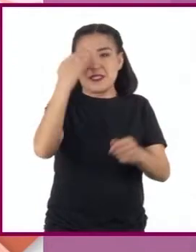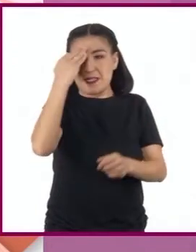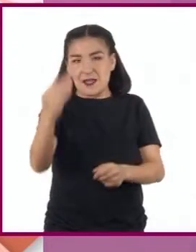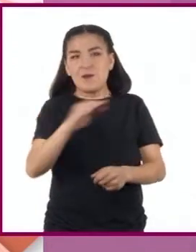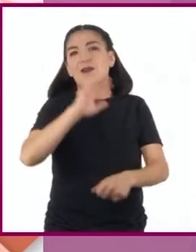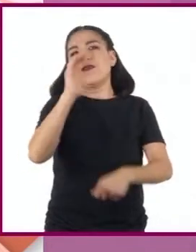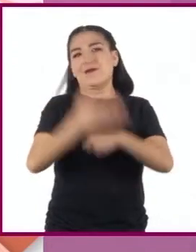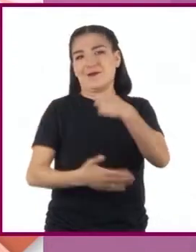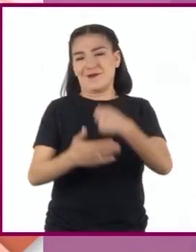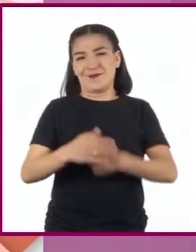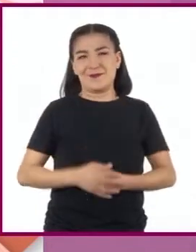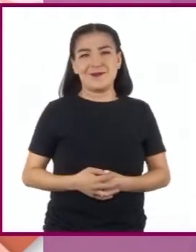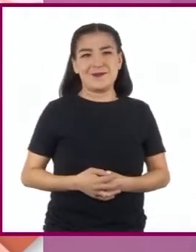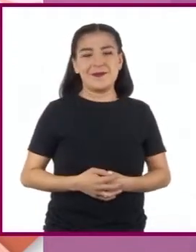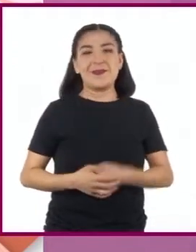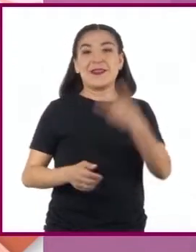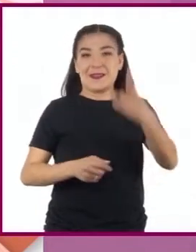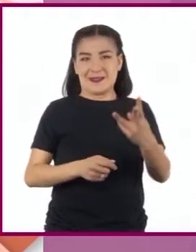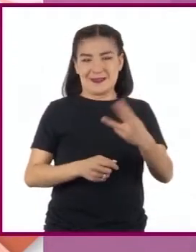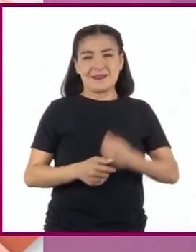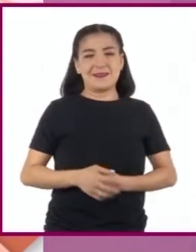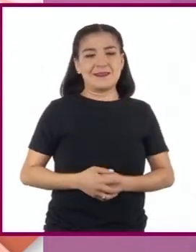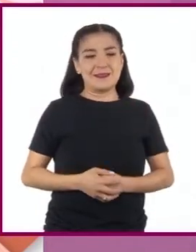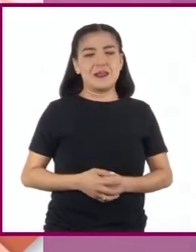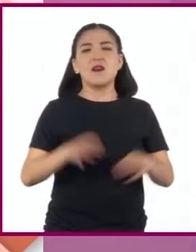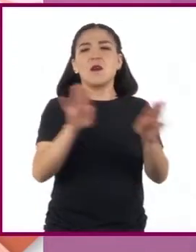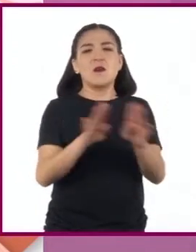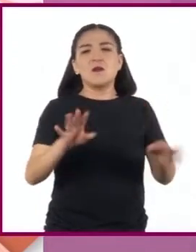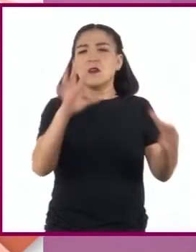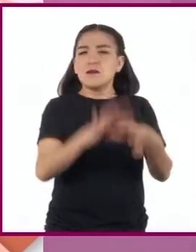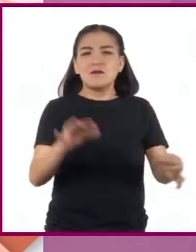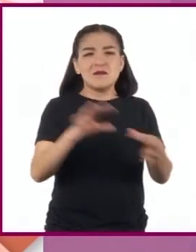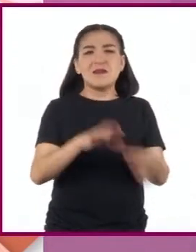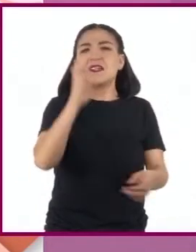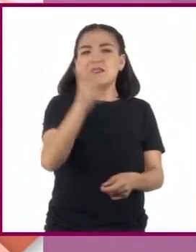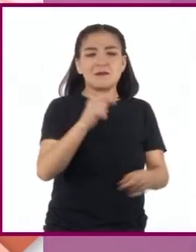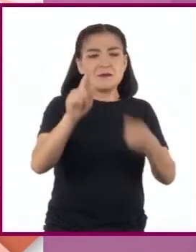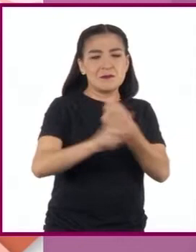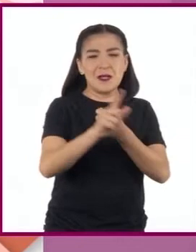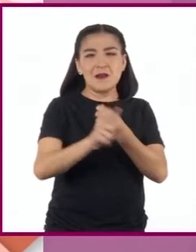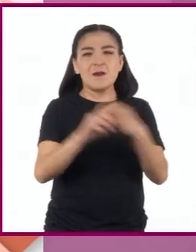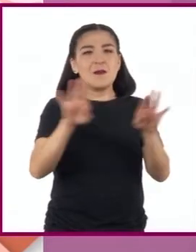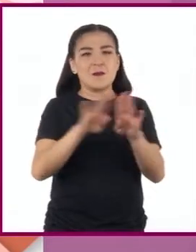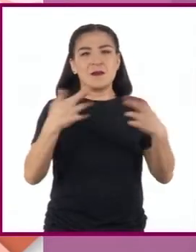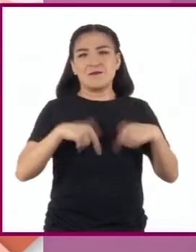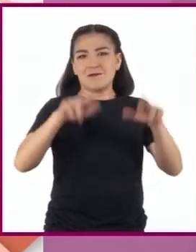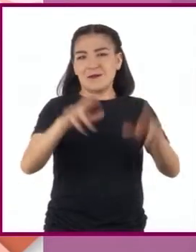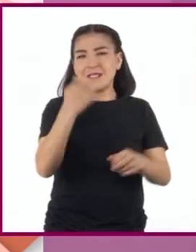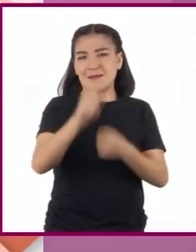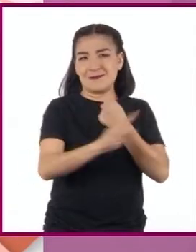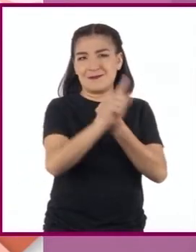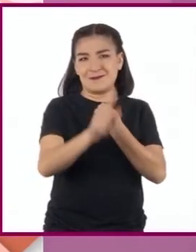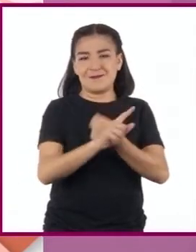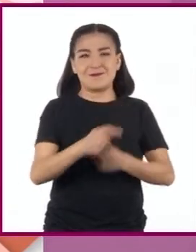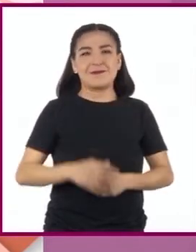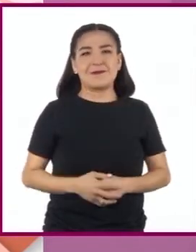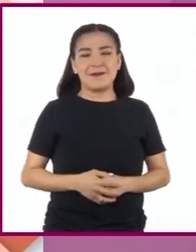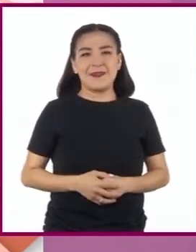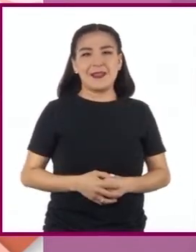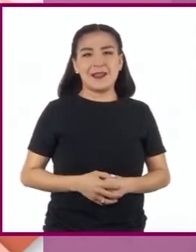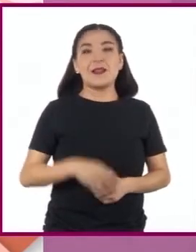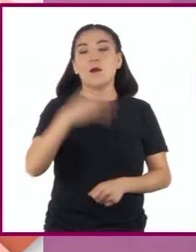final. 3. Describe las circunstancias en que se presentan los hechos.